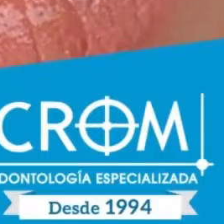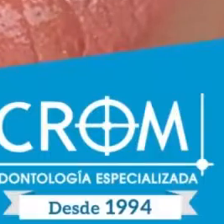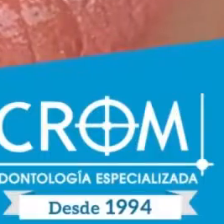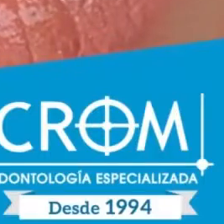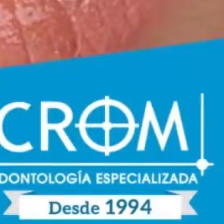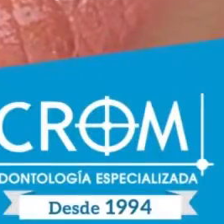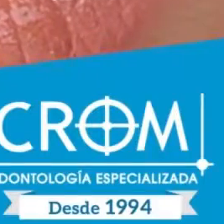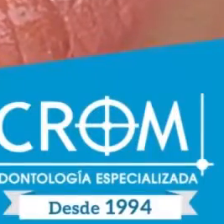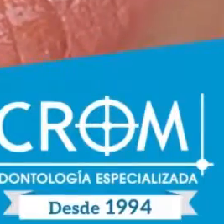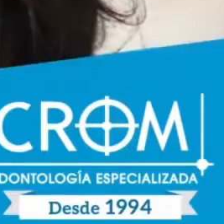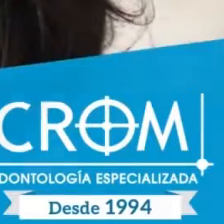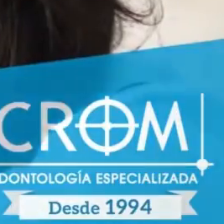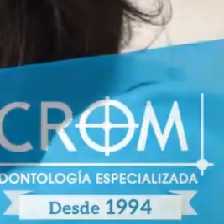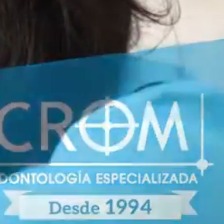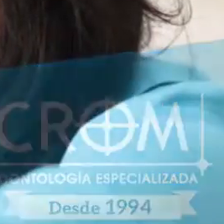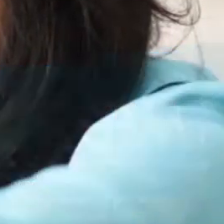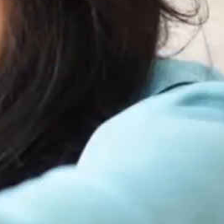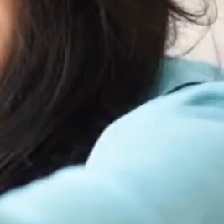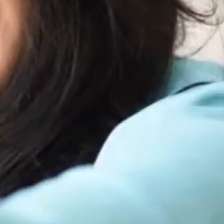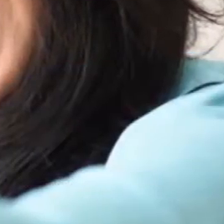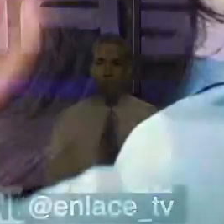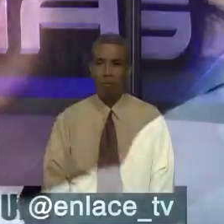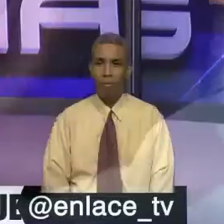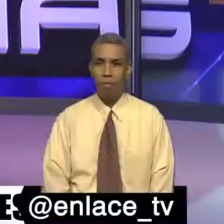Cron, odontología especializada.